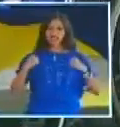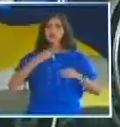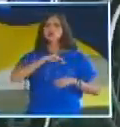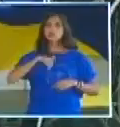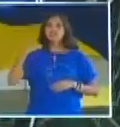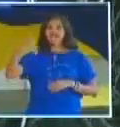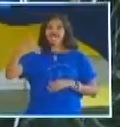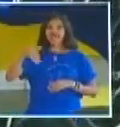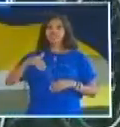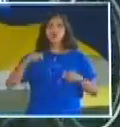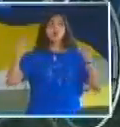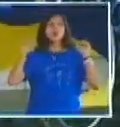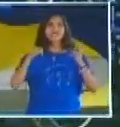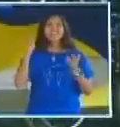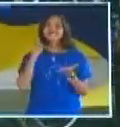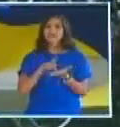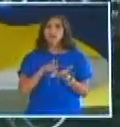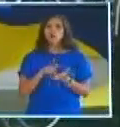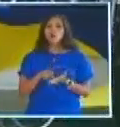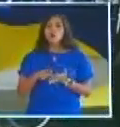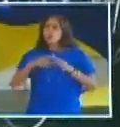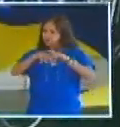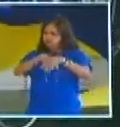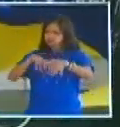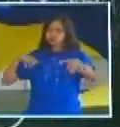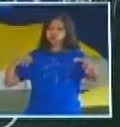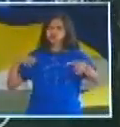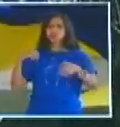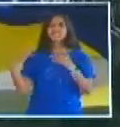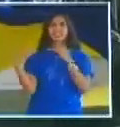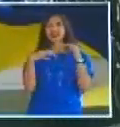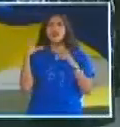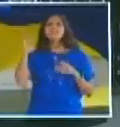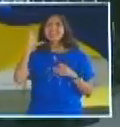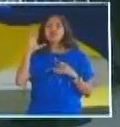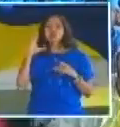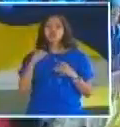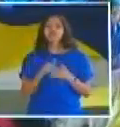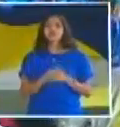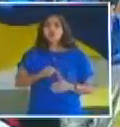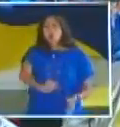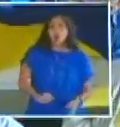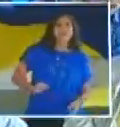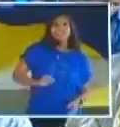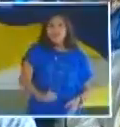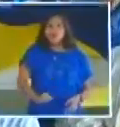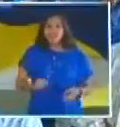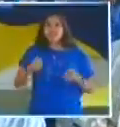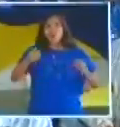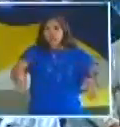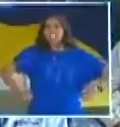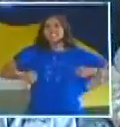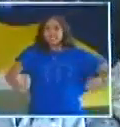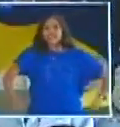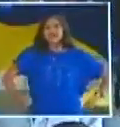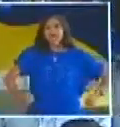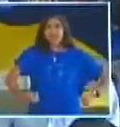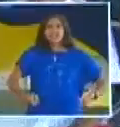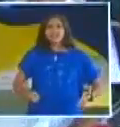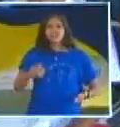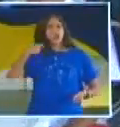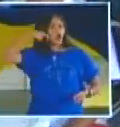derechos, porque aquí estamos, un ejército de guerreros patriotas, con los bastones, con la silla, con las